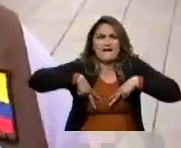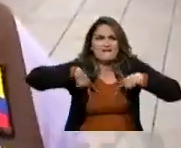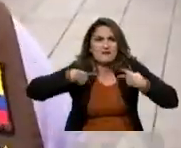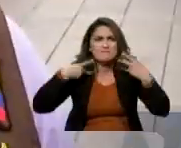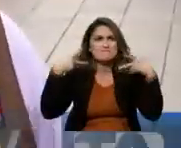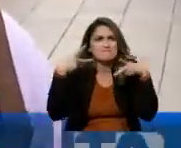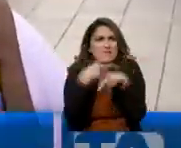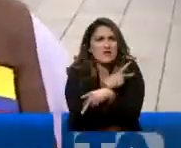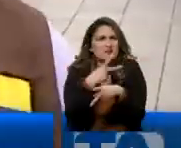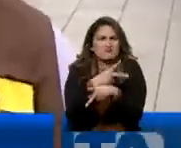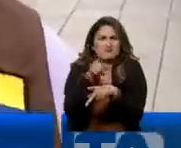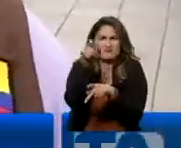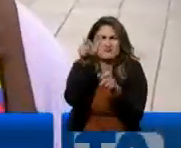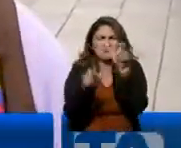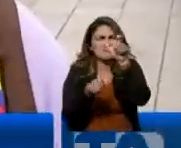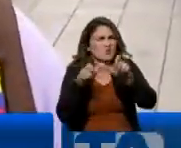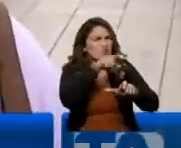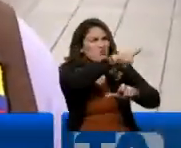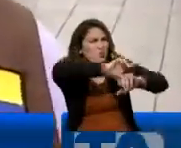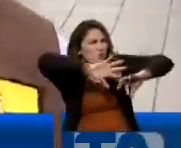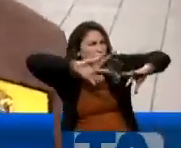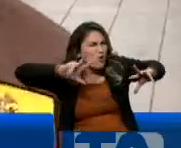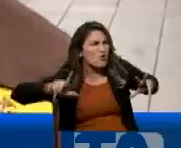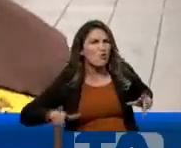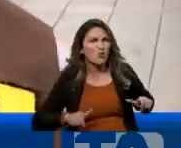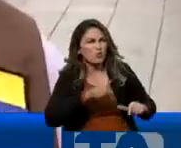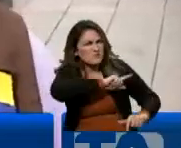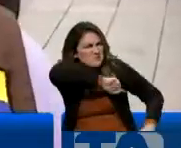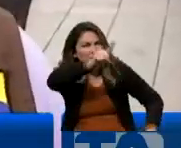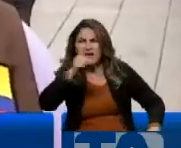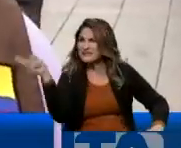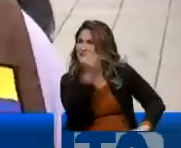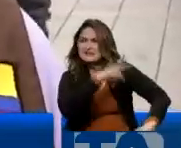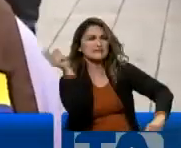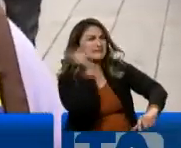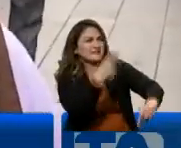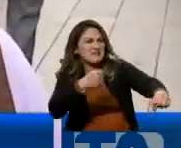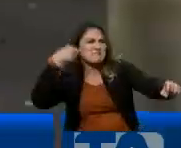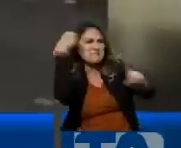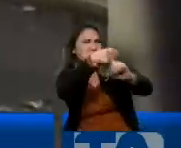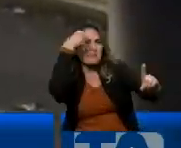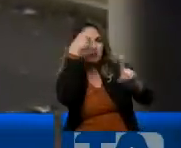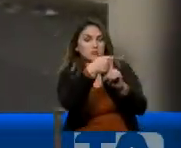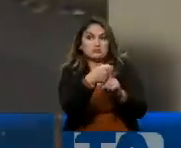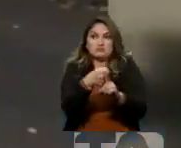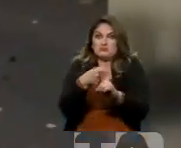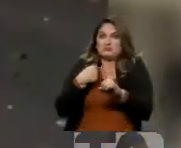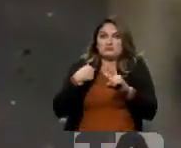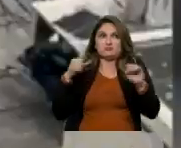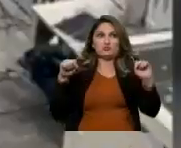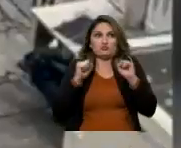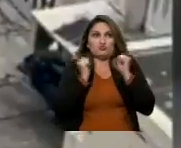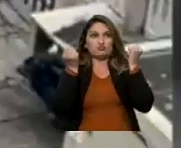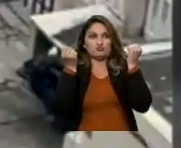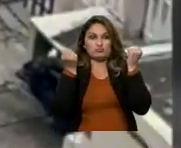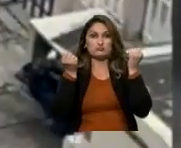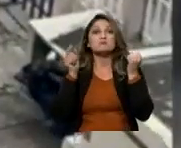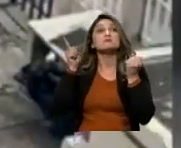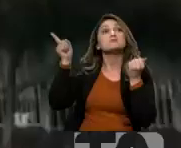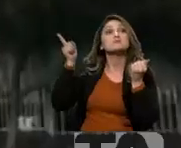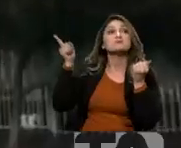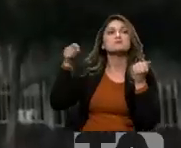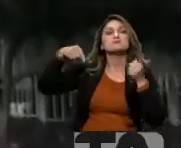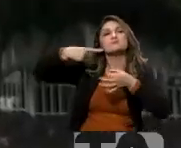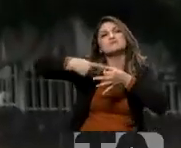éramos prensa corrupta o ladrones o delincuentes o sigue los siglos siglo iv dale dale dale en las instalaciones del amazonas en quitó